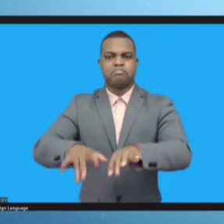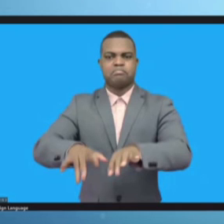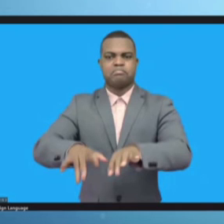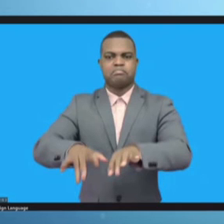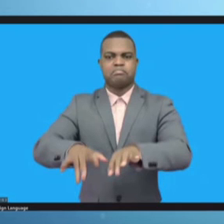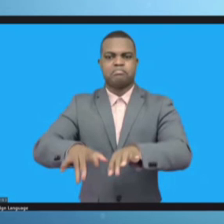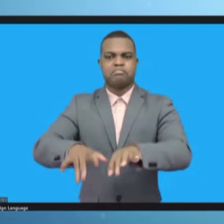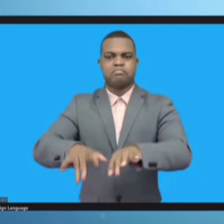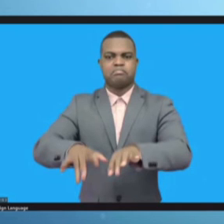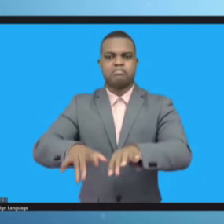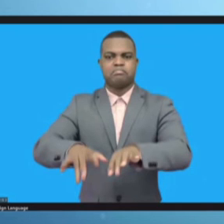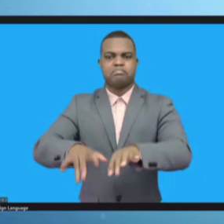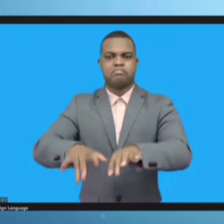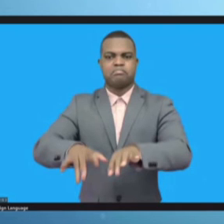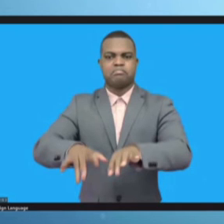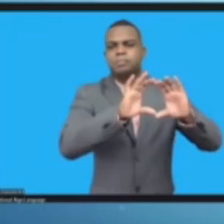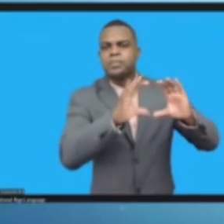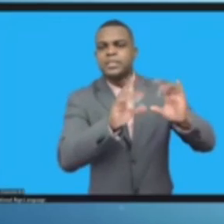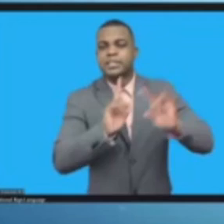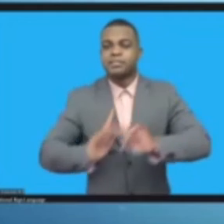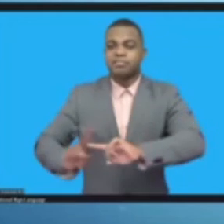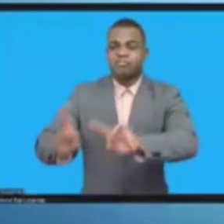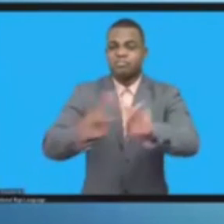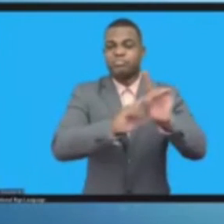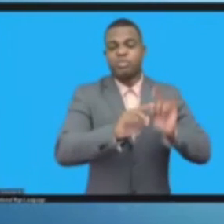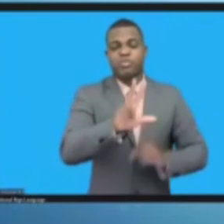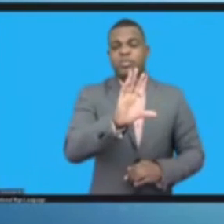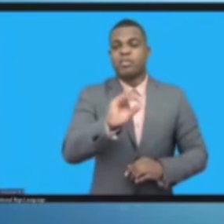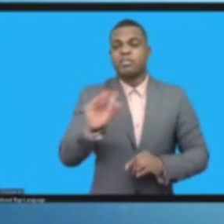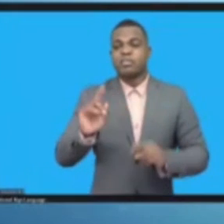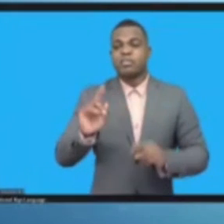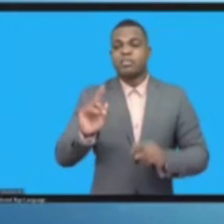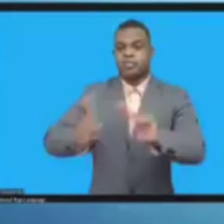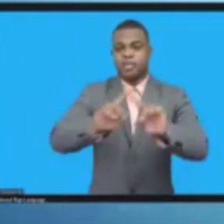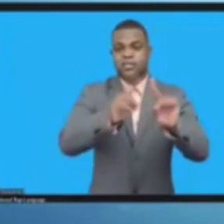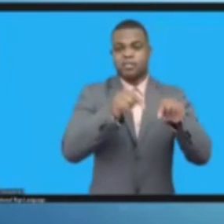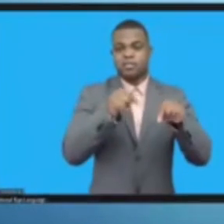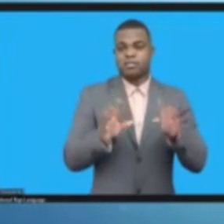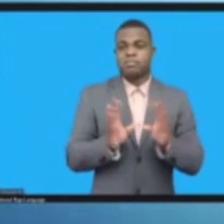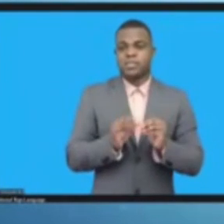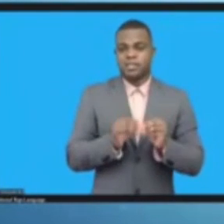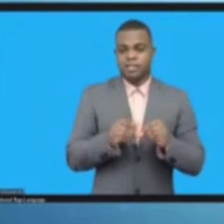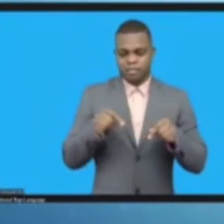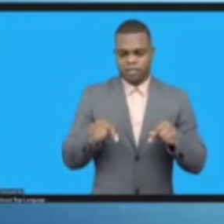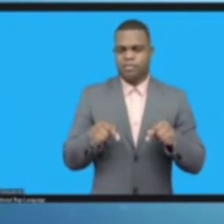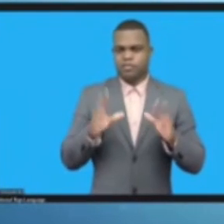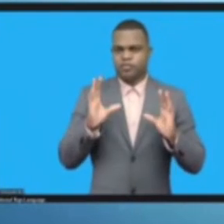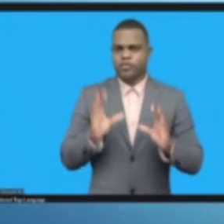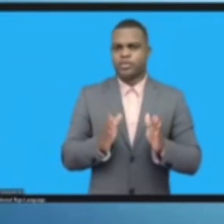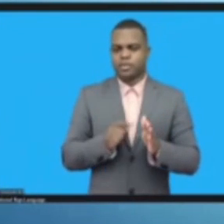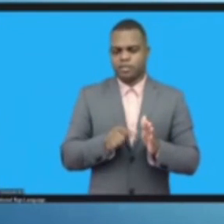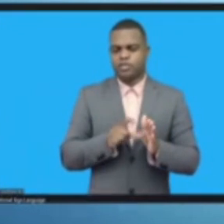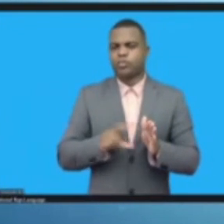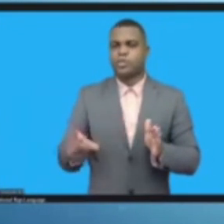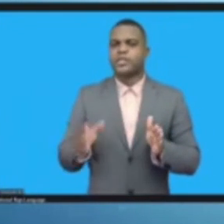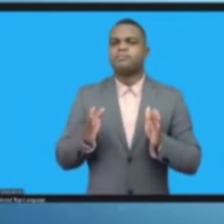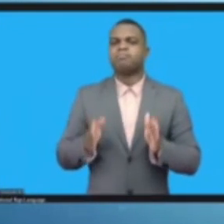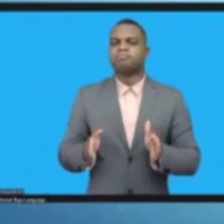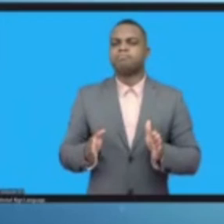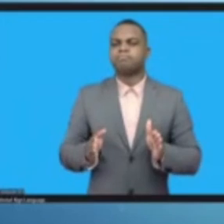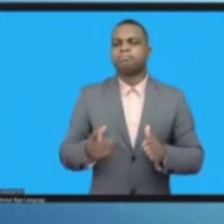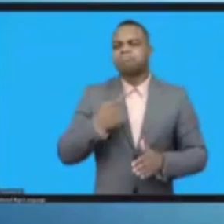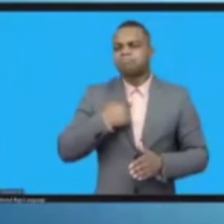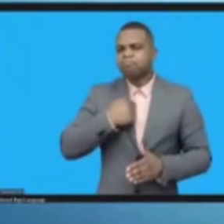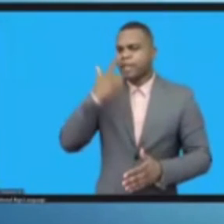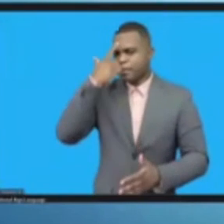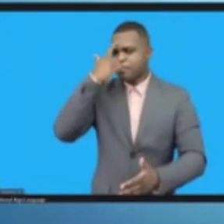300 sesiones diferentes durante toda la semana creo que va a traer aportes